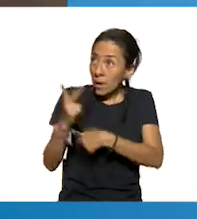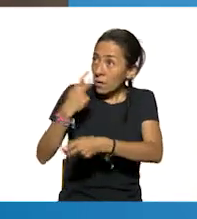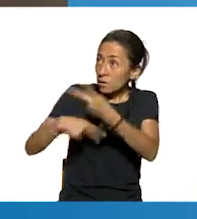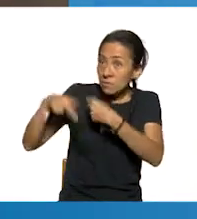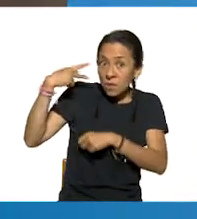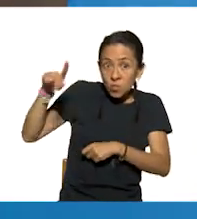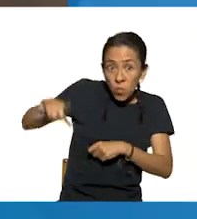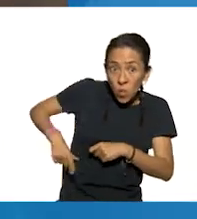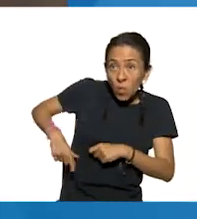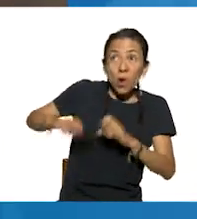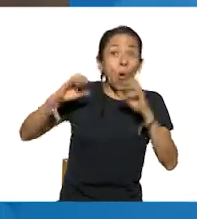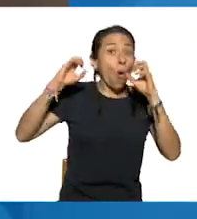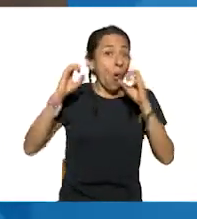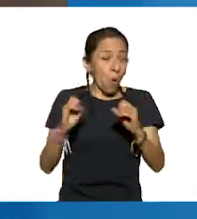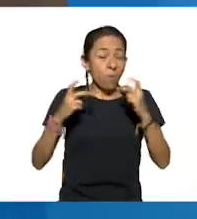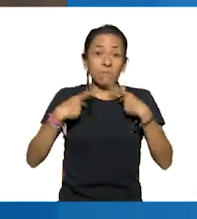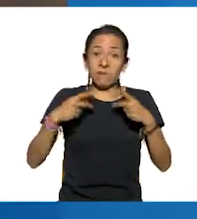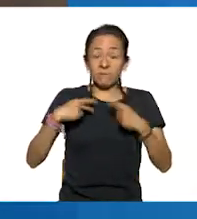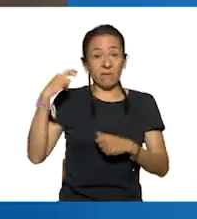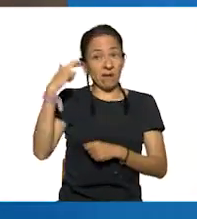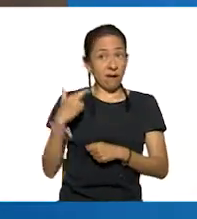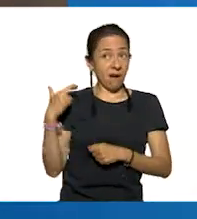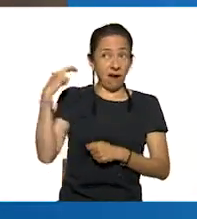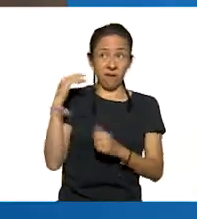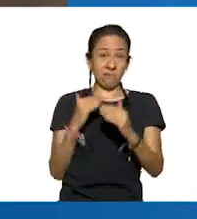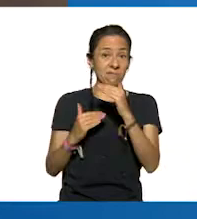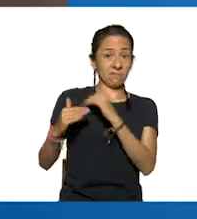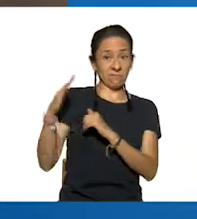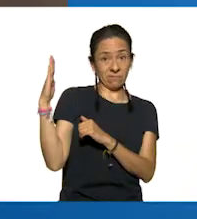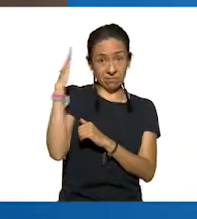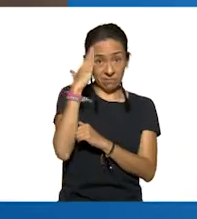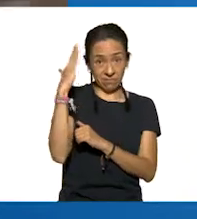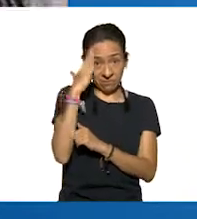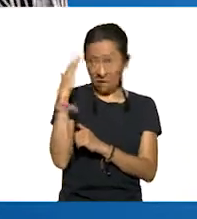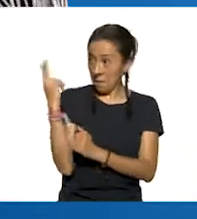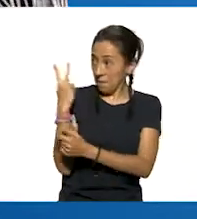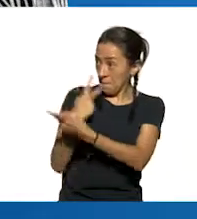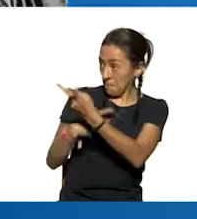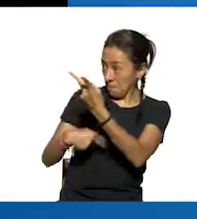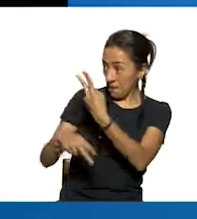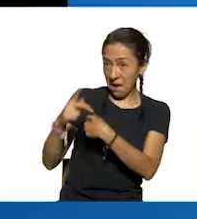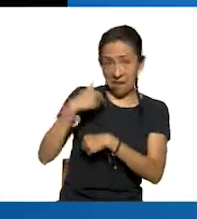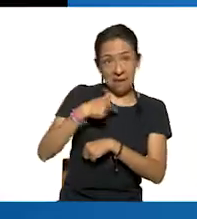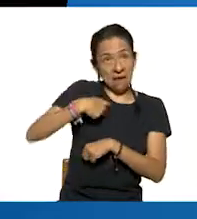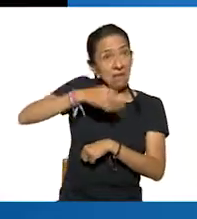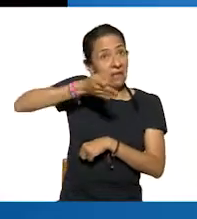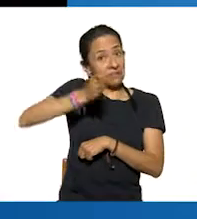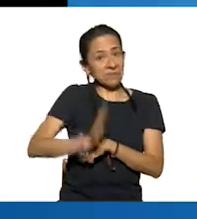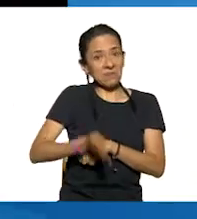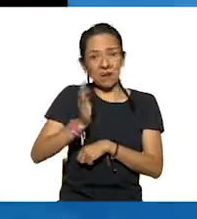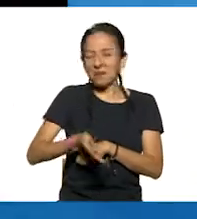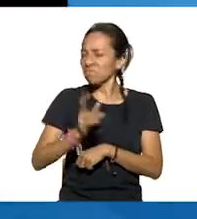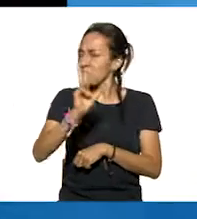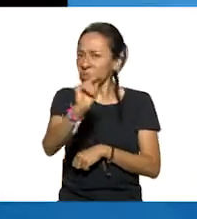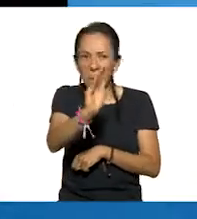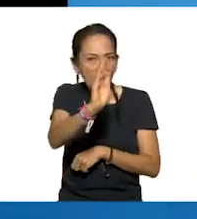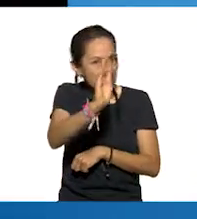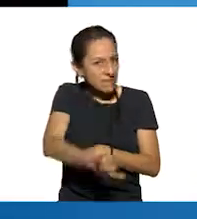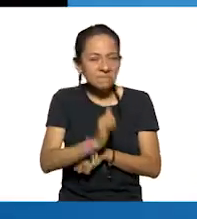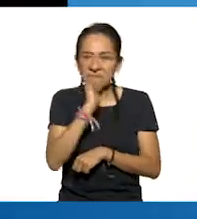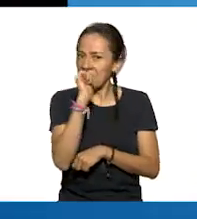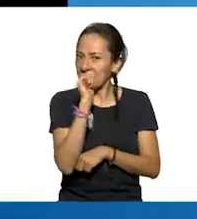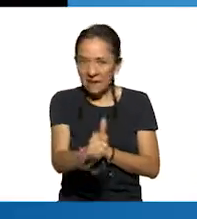un rey, un monarca, pudiera gobernar México. Se vuelve un